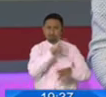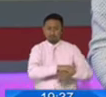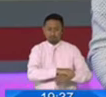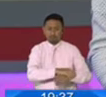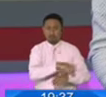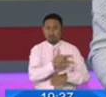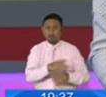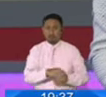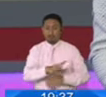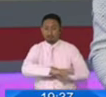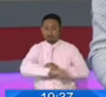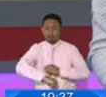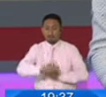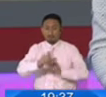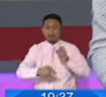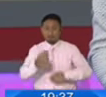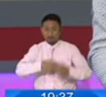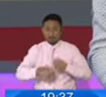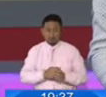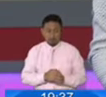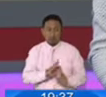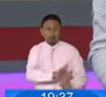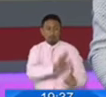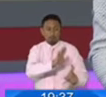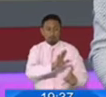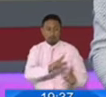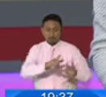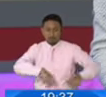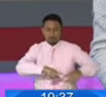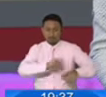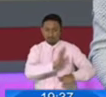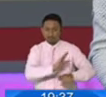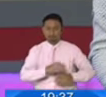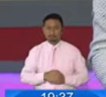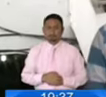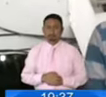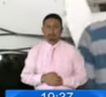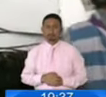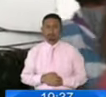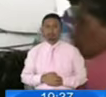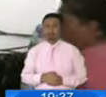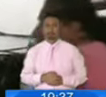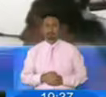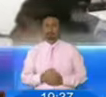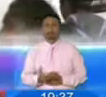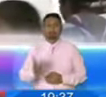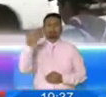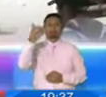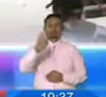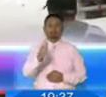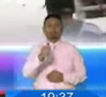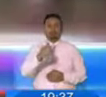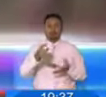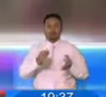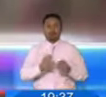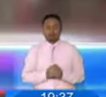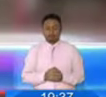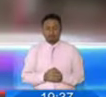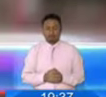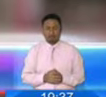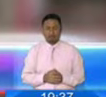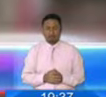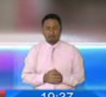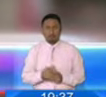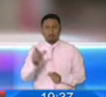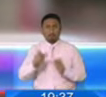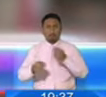y amedranta a los vendedores de esta zona de la ciudad. El pasado 10 de febrero, un robo alertó a los